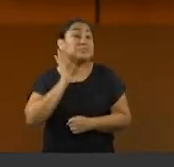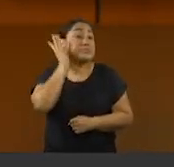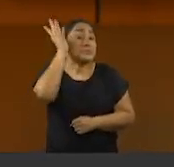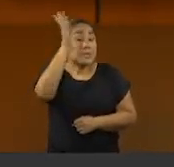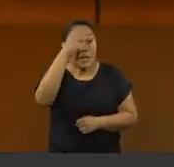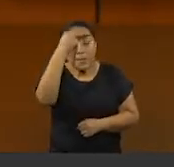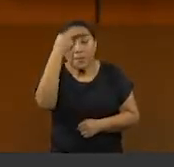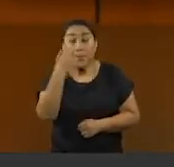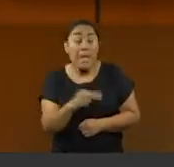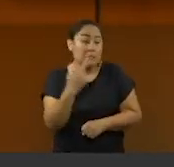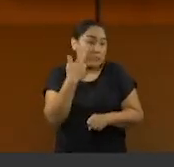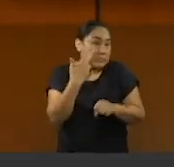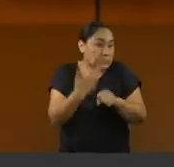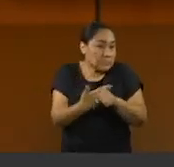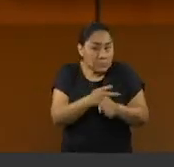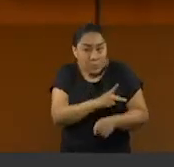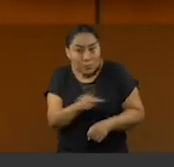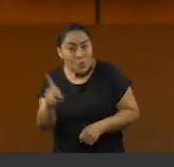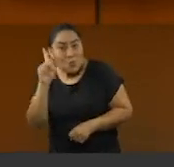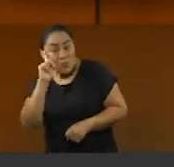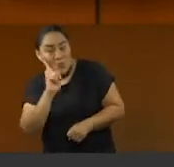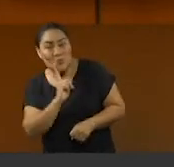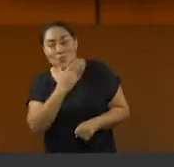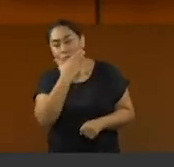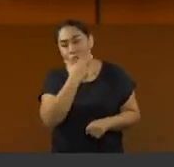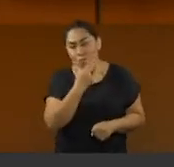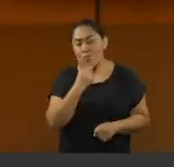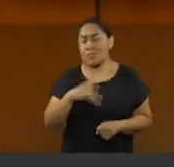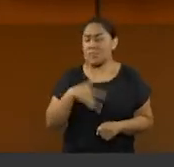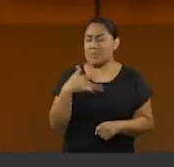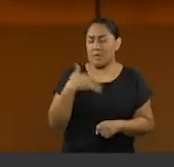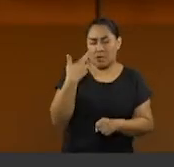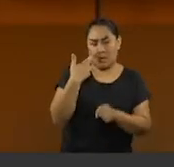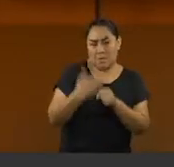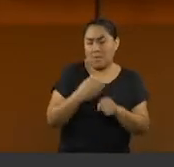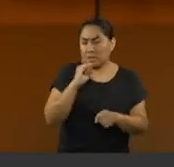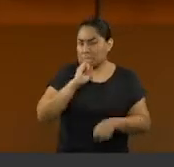México está en las manos de las mujeres y hombres que con compromiso emitan su sufragio.